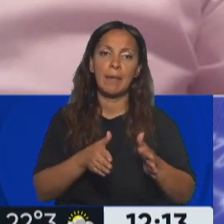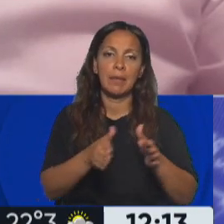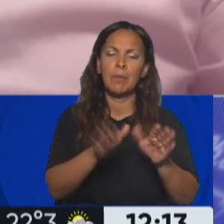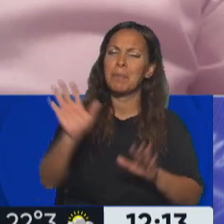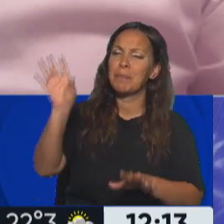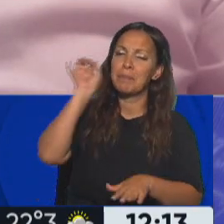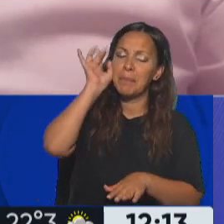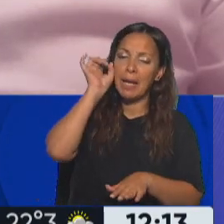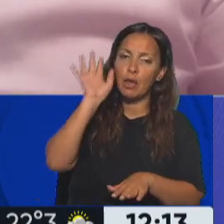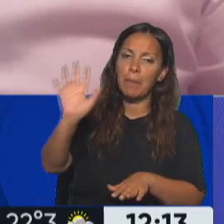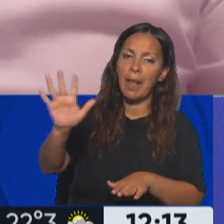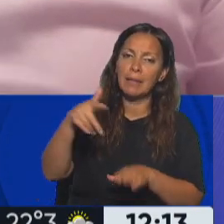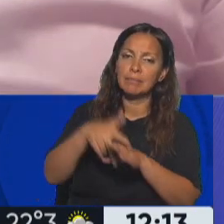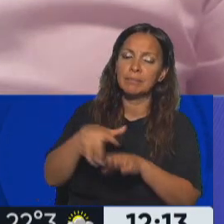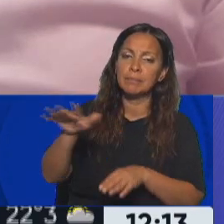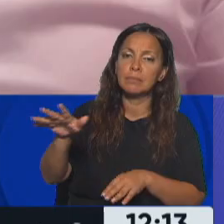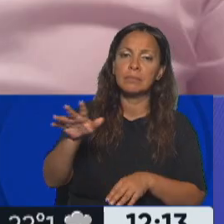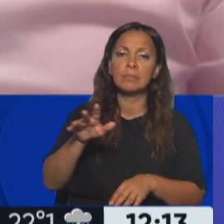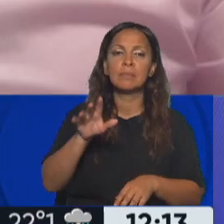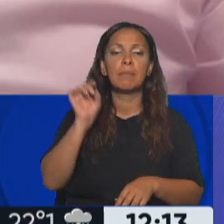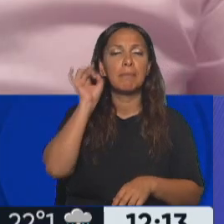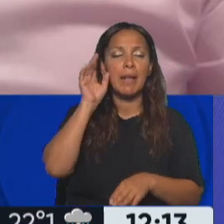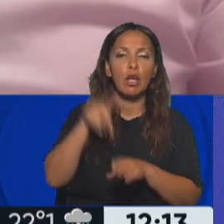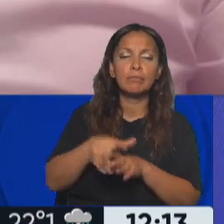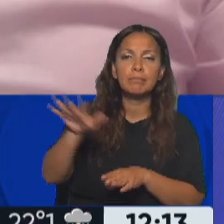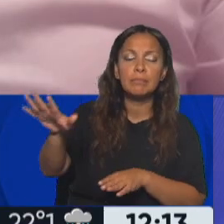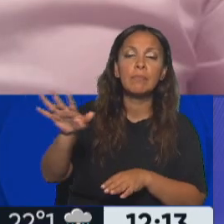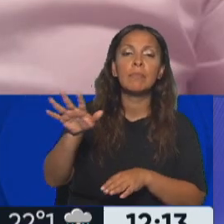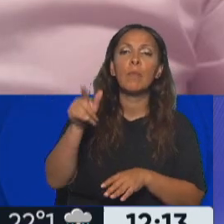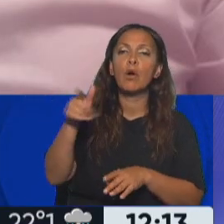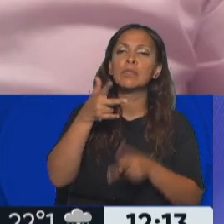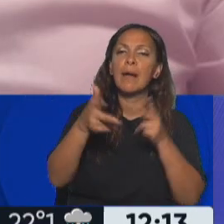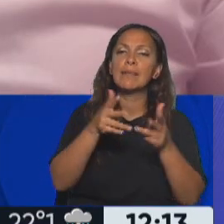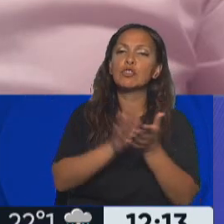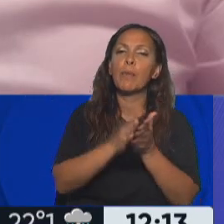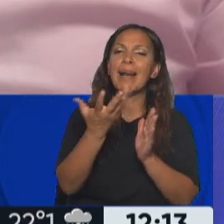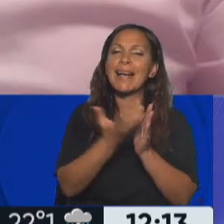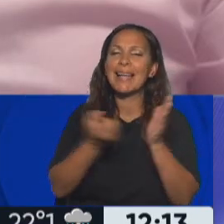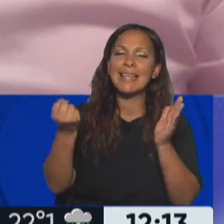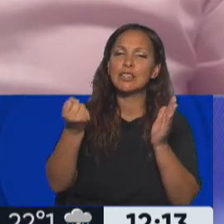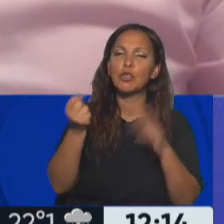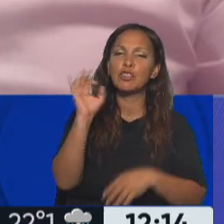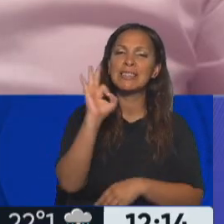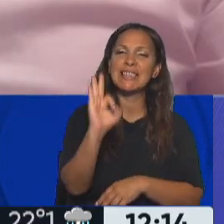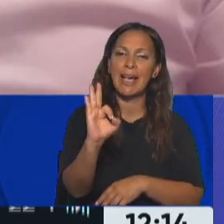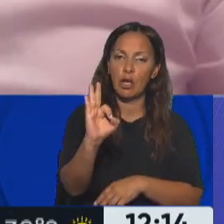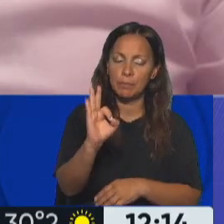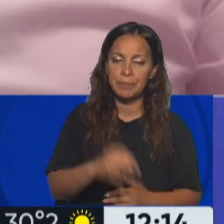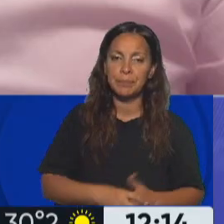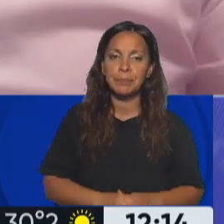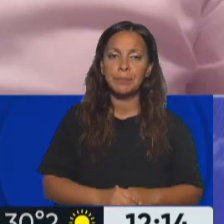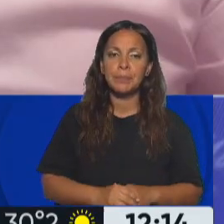que También me quede está el tema de la hidrovía. Sí, La permíteme que me quede porque hidrovía estabas hablando de retención cero y fue interesante